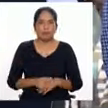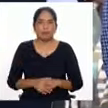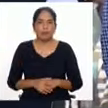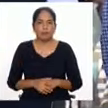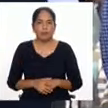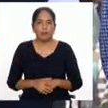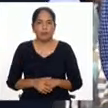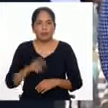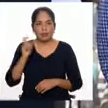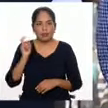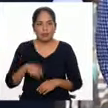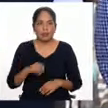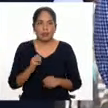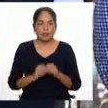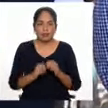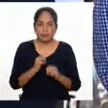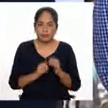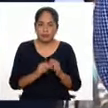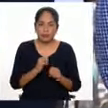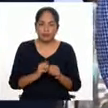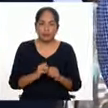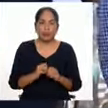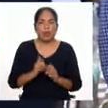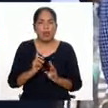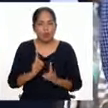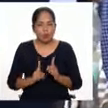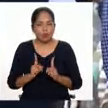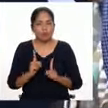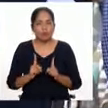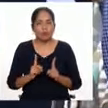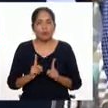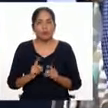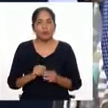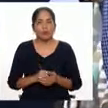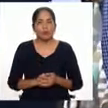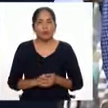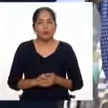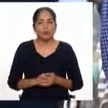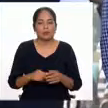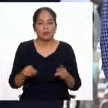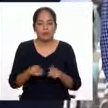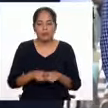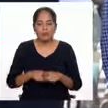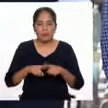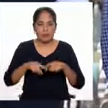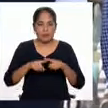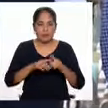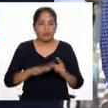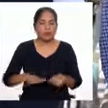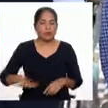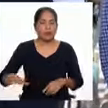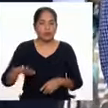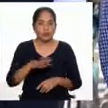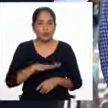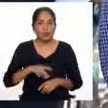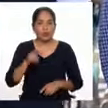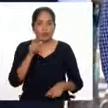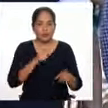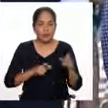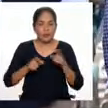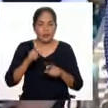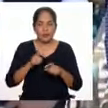que corregir seguramente algunos errores, pero aquí también depende de que todos, toda la población,